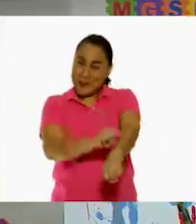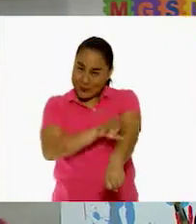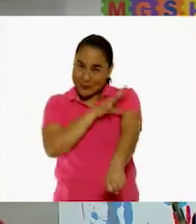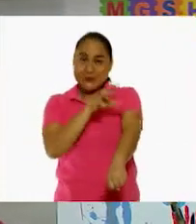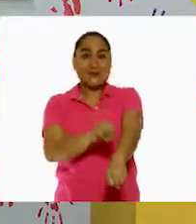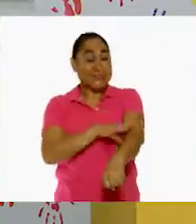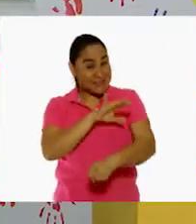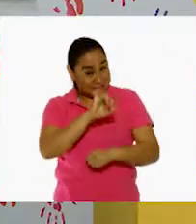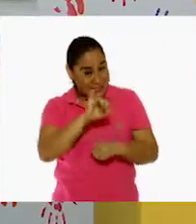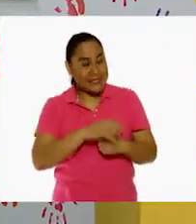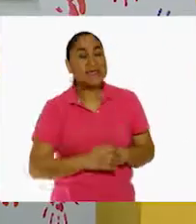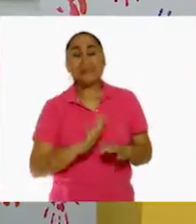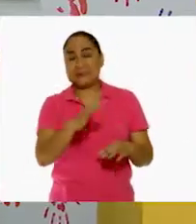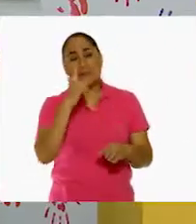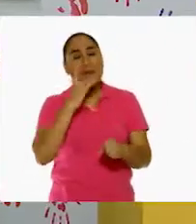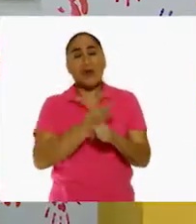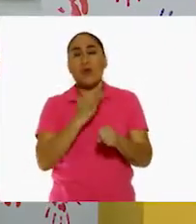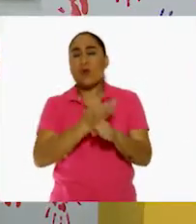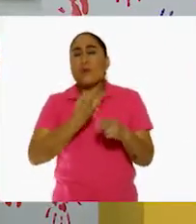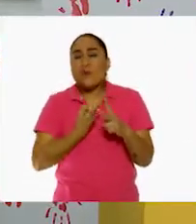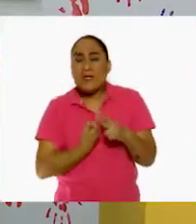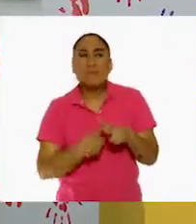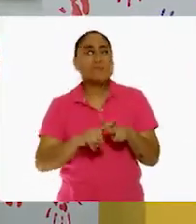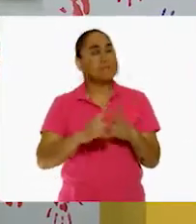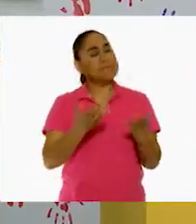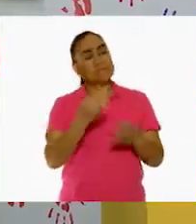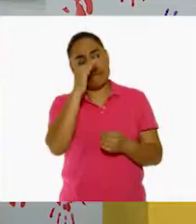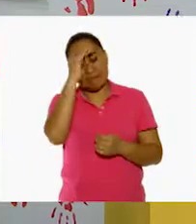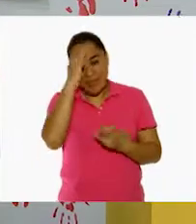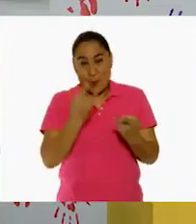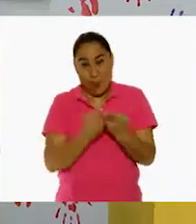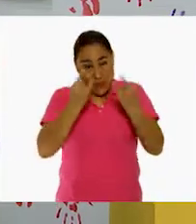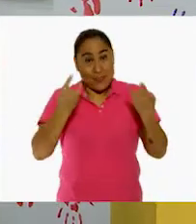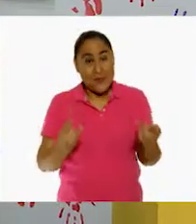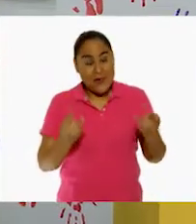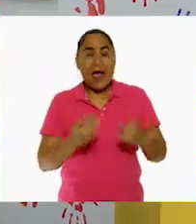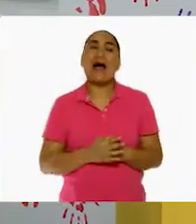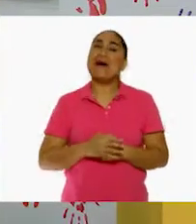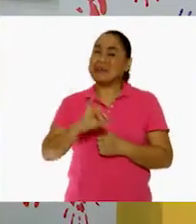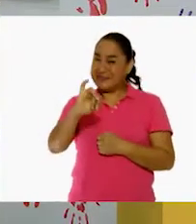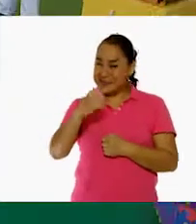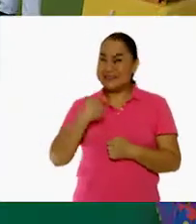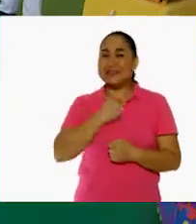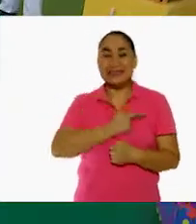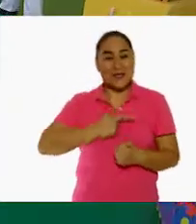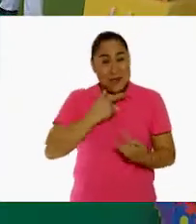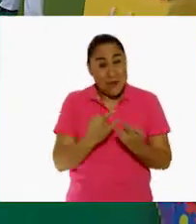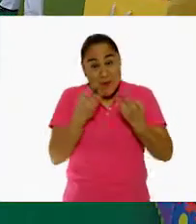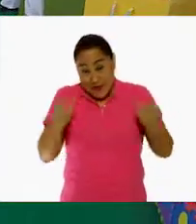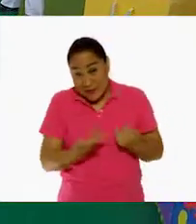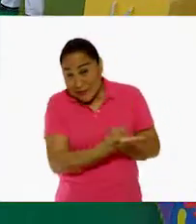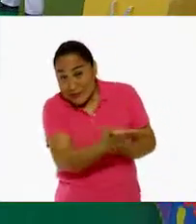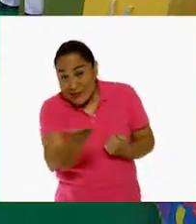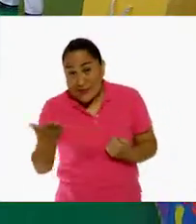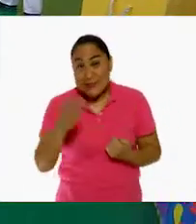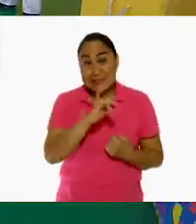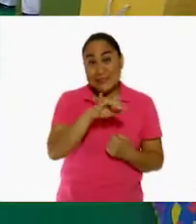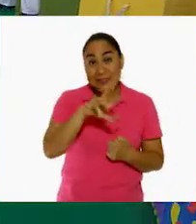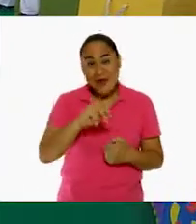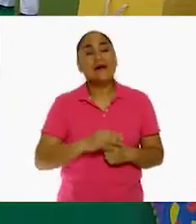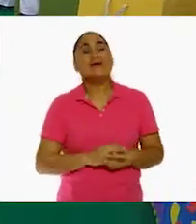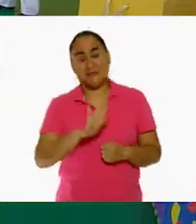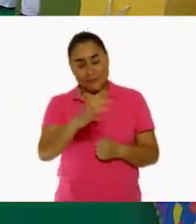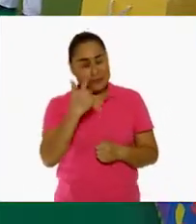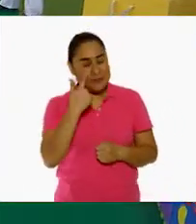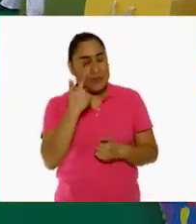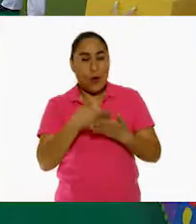Ok, bueno, pues comenzaremos, ¿qué te parece? Con un cuento. ¡Ah, nos encantan los cuentos, ¿verdad, niñas y niños? ¡Sí! Entonces, vamos a